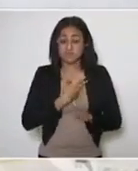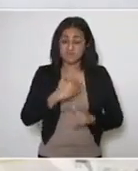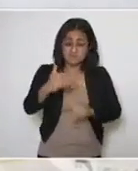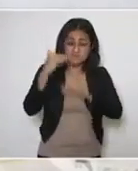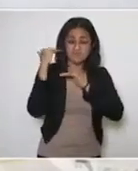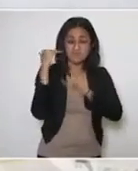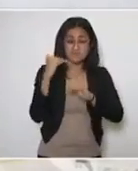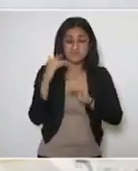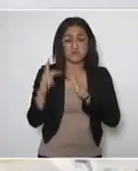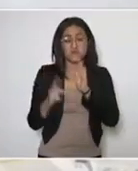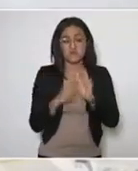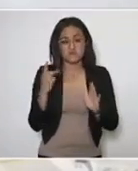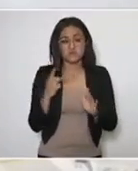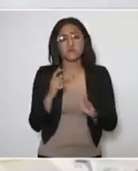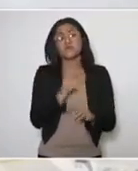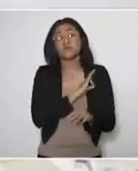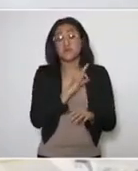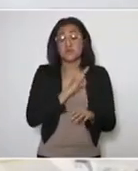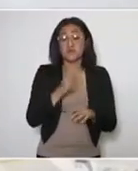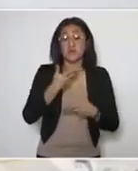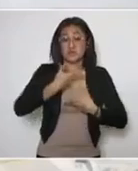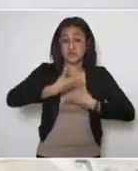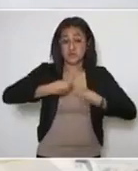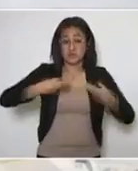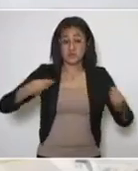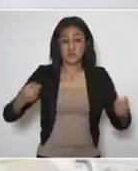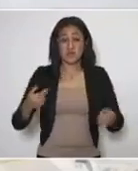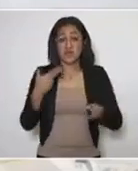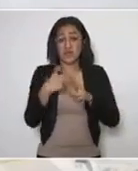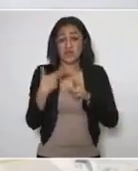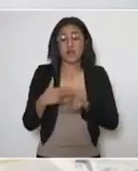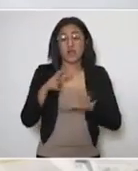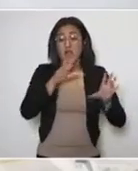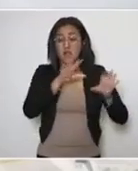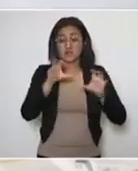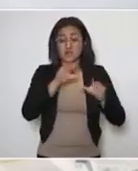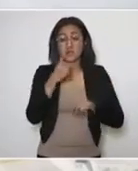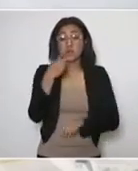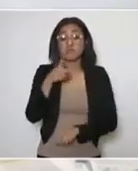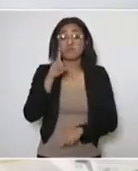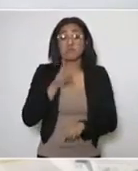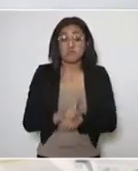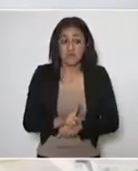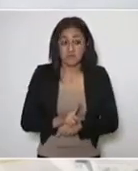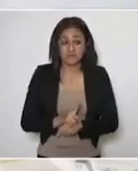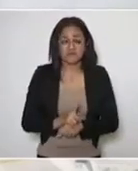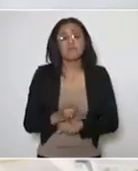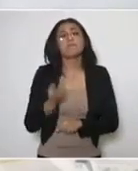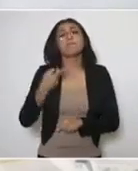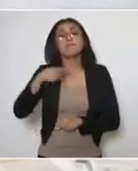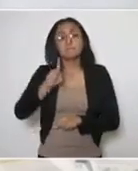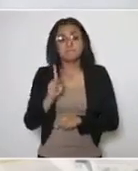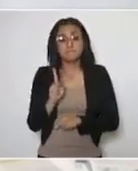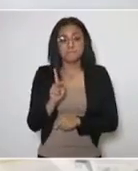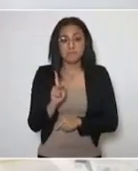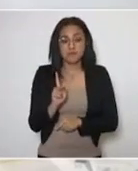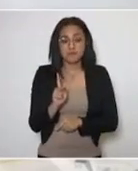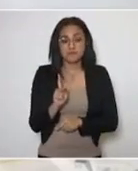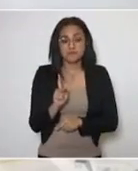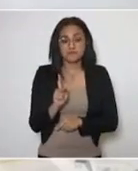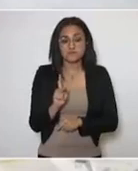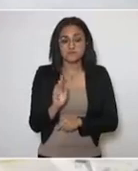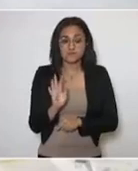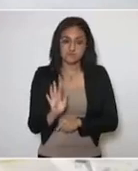los contagios pueden llegar hasta 800 contagios por día. Afortunadamente,